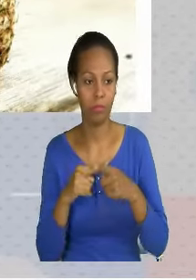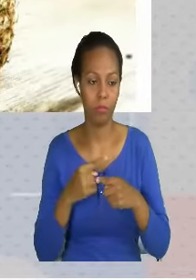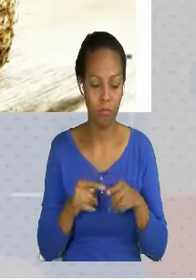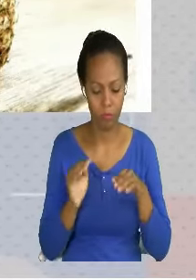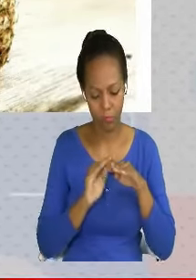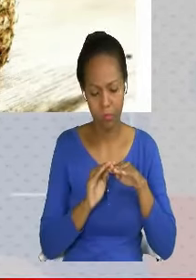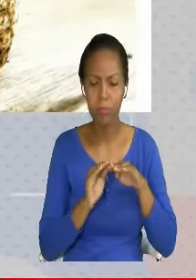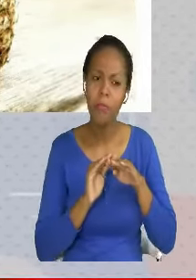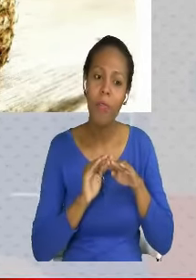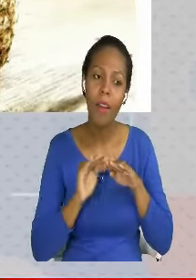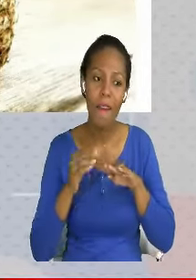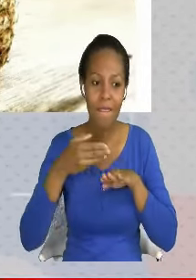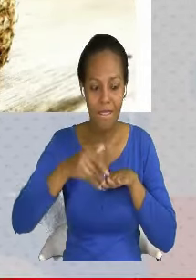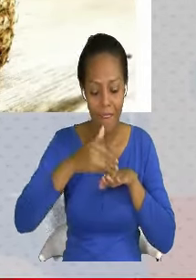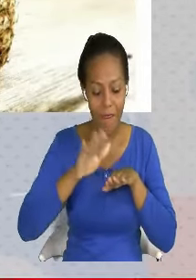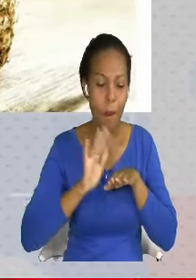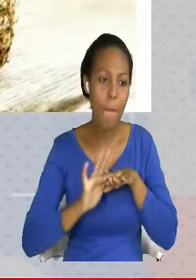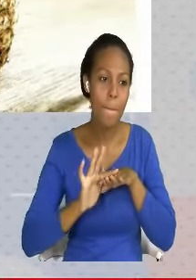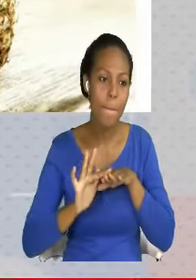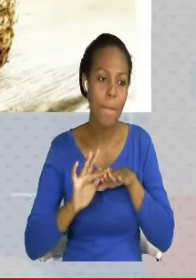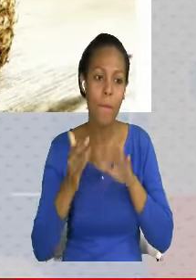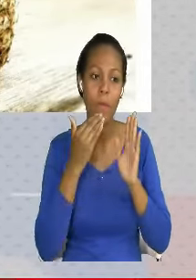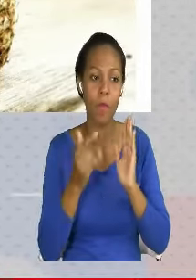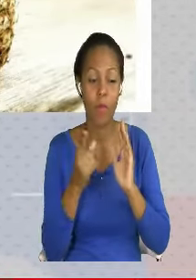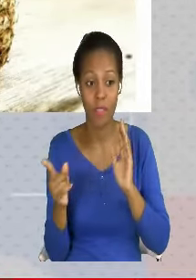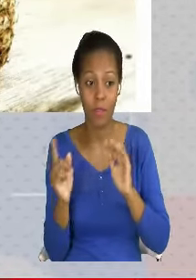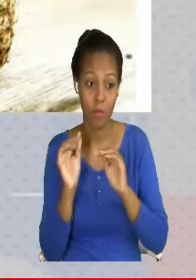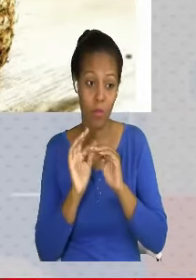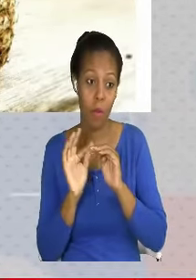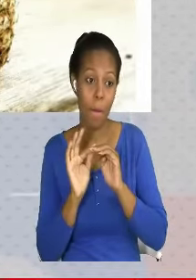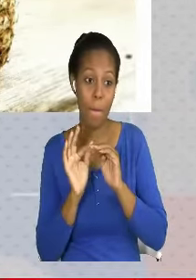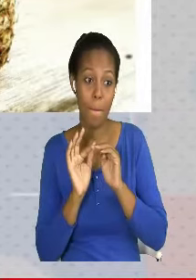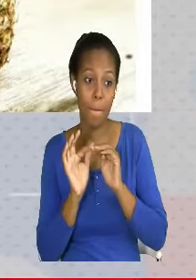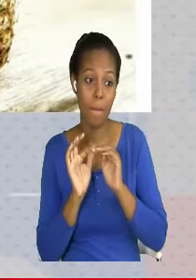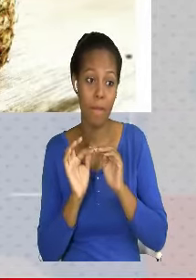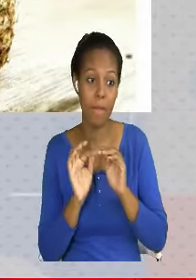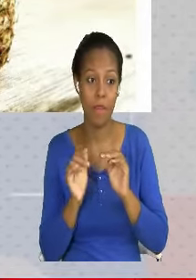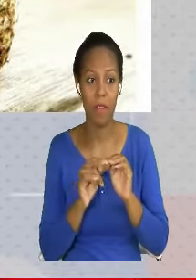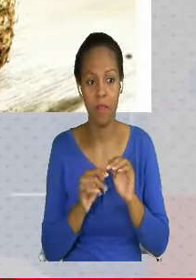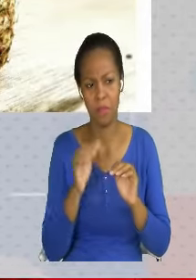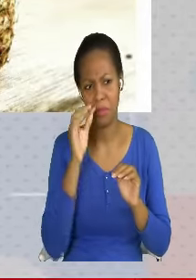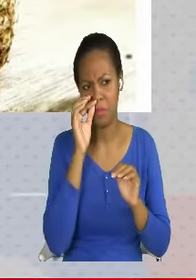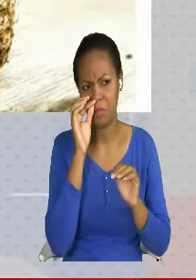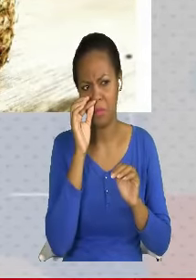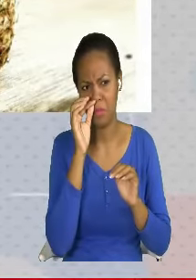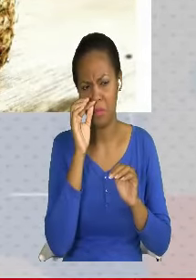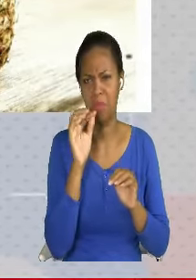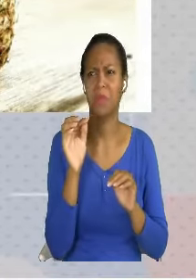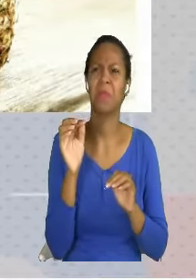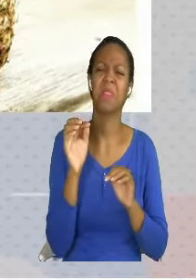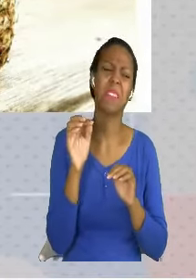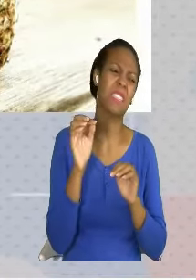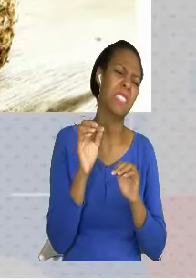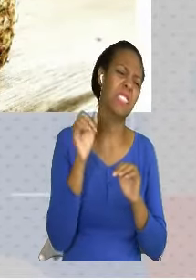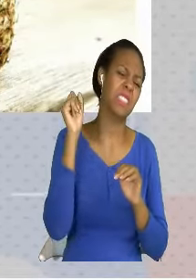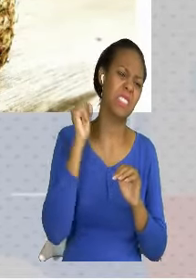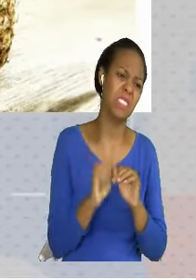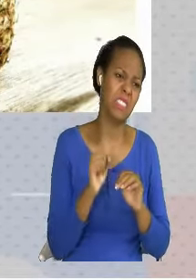Este removedor, cuando tú te lo aplicas en los dedos, no te va a dejar oliendo el dedo a lo que huele los